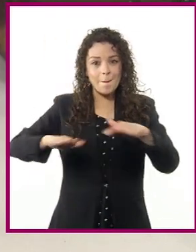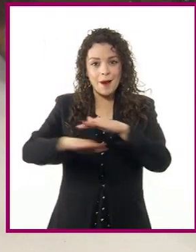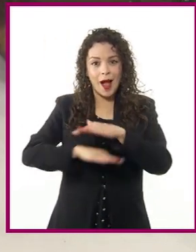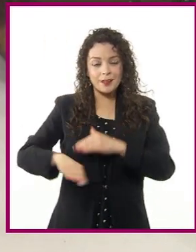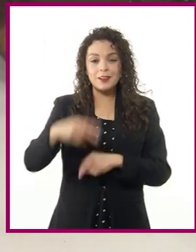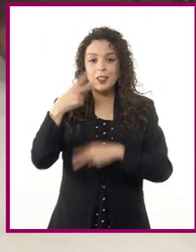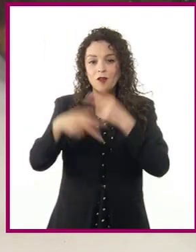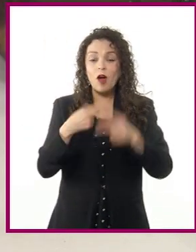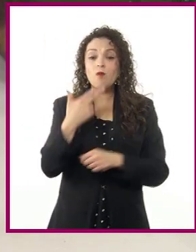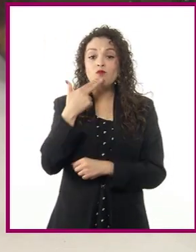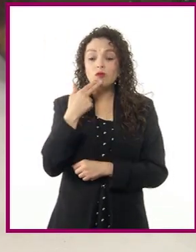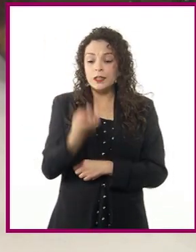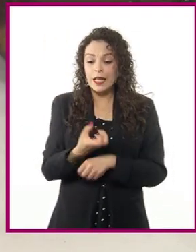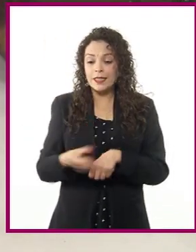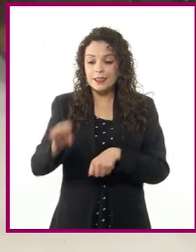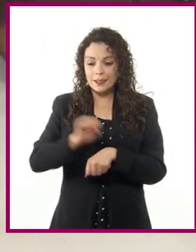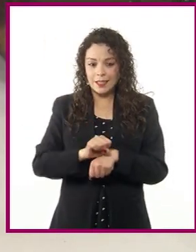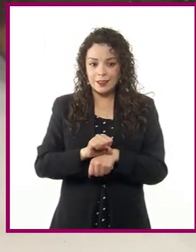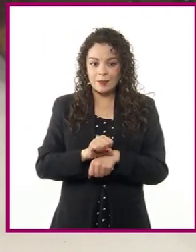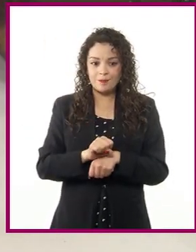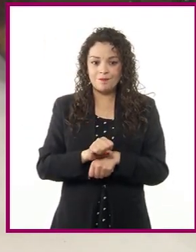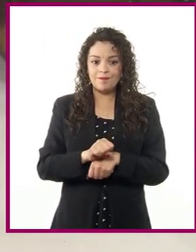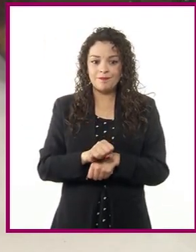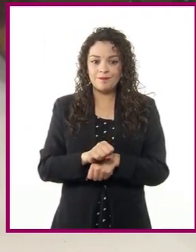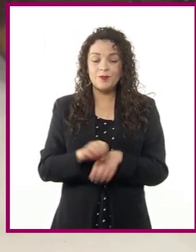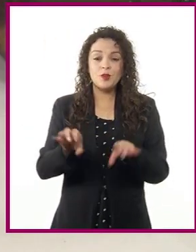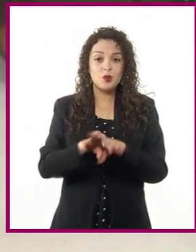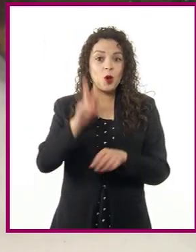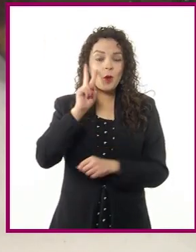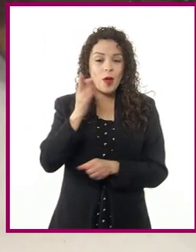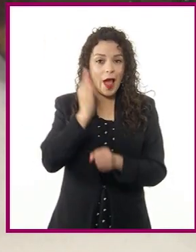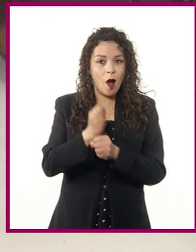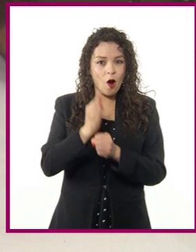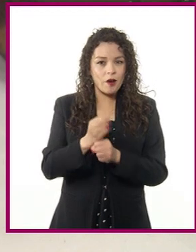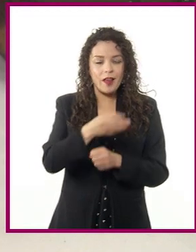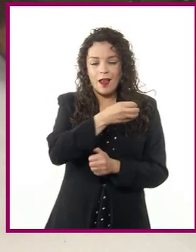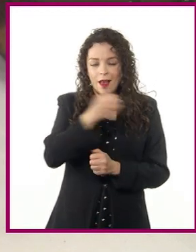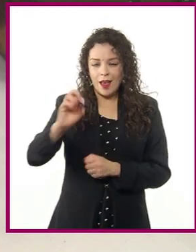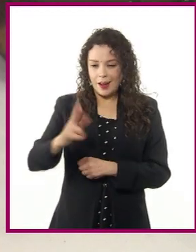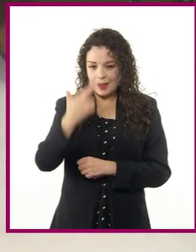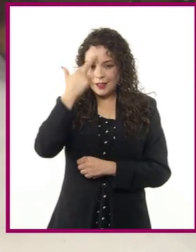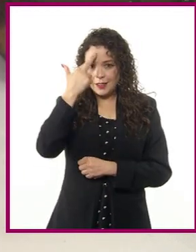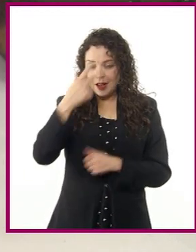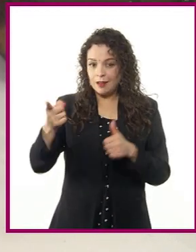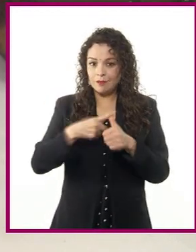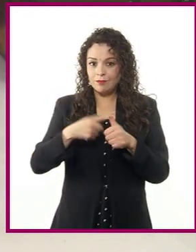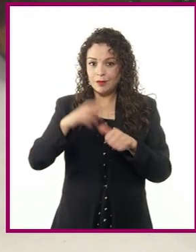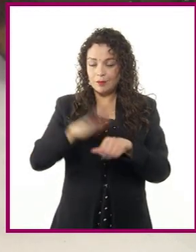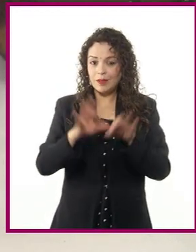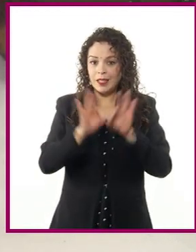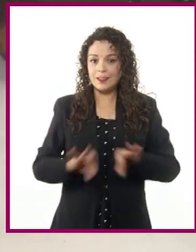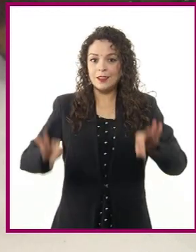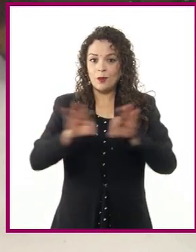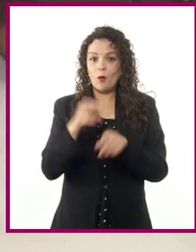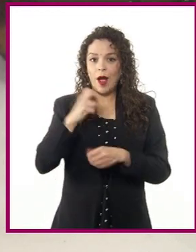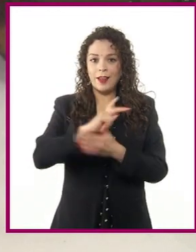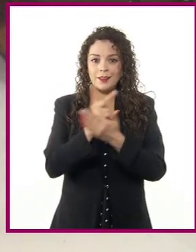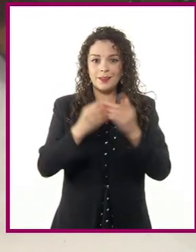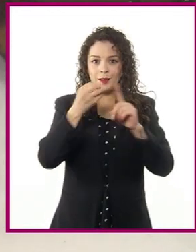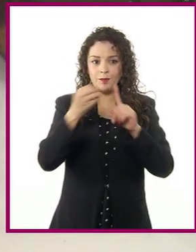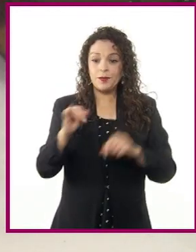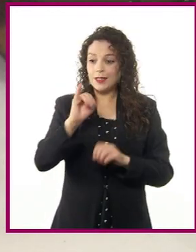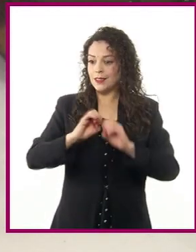a lo largo de la semana. ¿Qué les parece si recordamos los puntos principales de la sesión? Por supuesto,